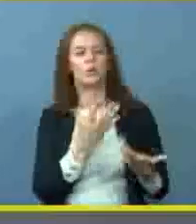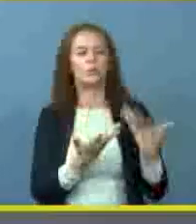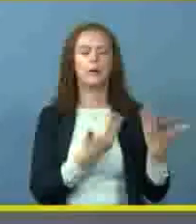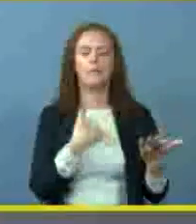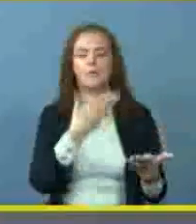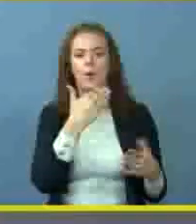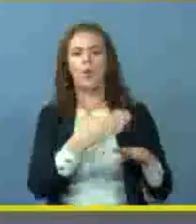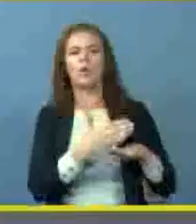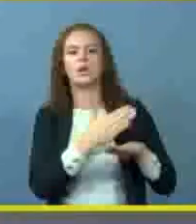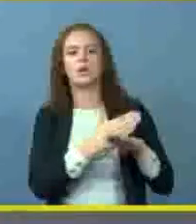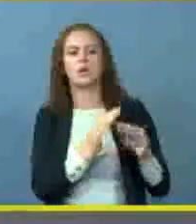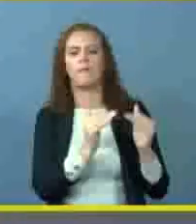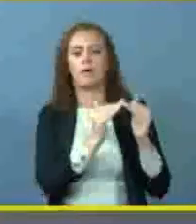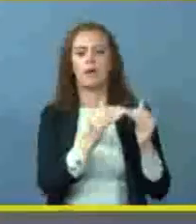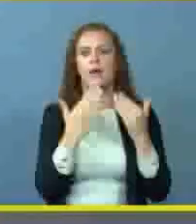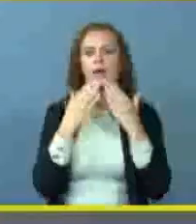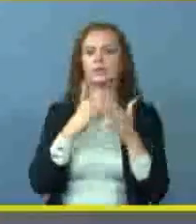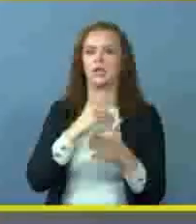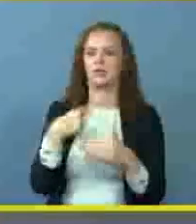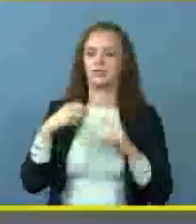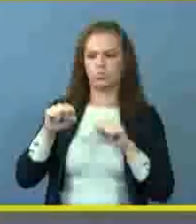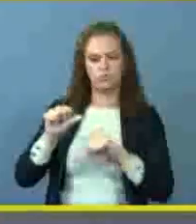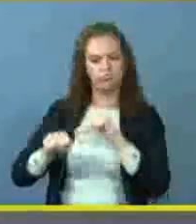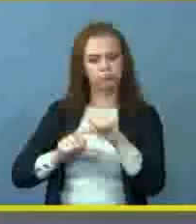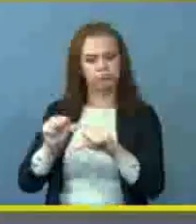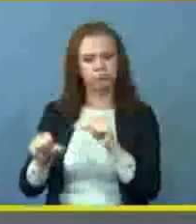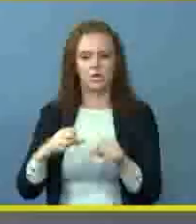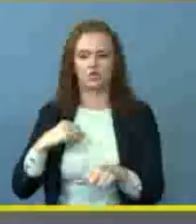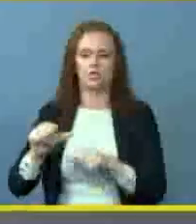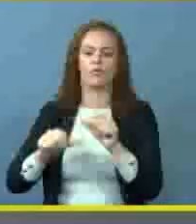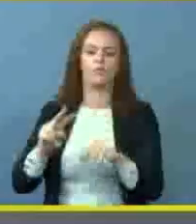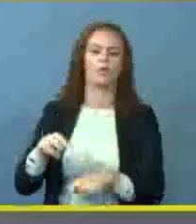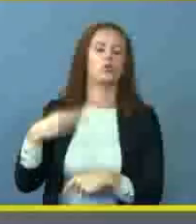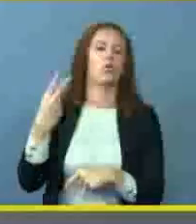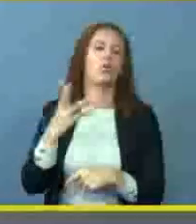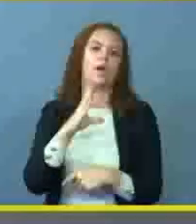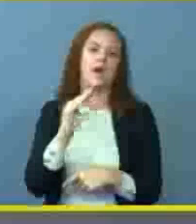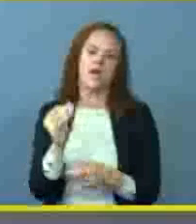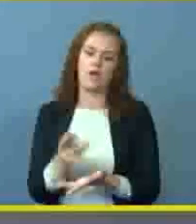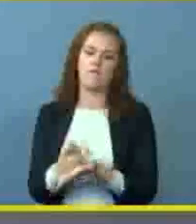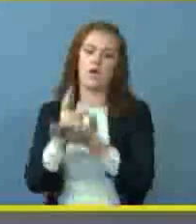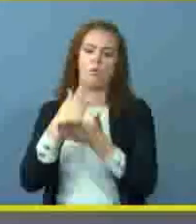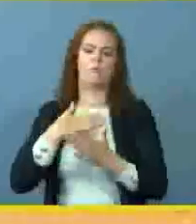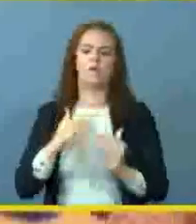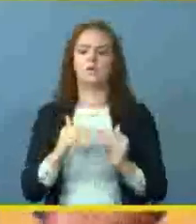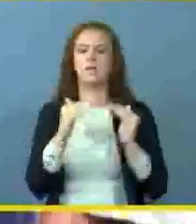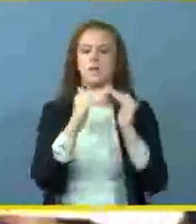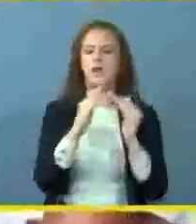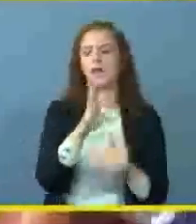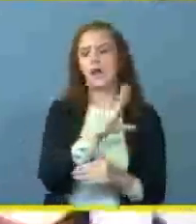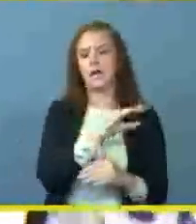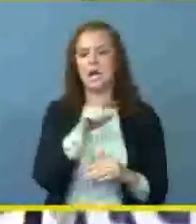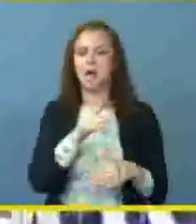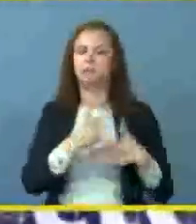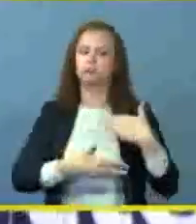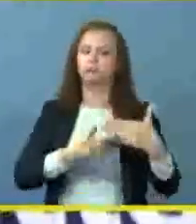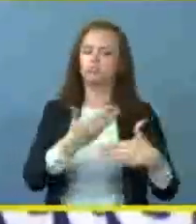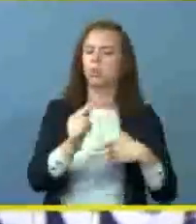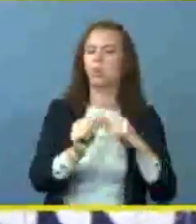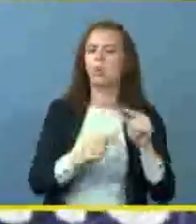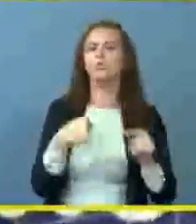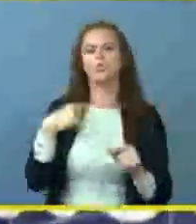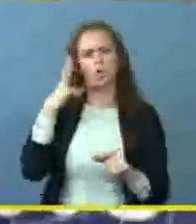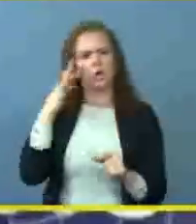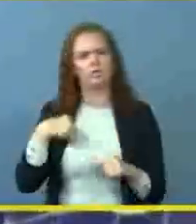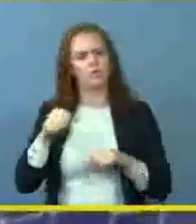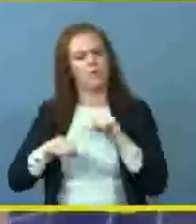mejor nivel. Gracias a Dios, bueno, pude esforzarme el doble y recuperar ese nivel y ahí voy. Creo que me he